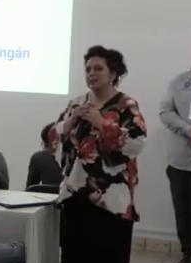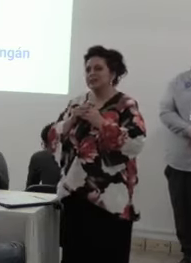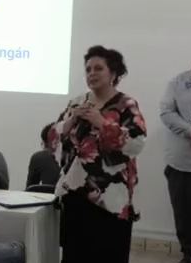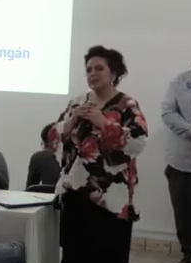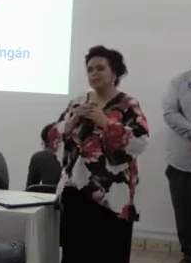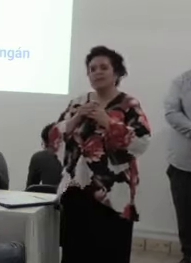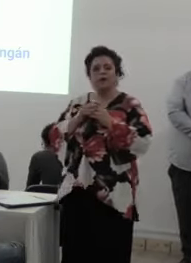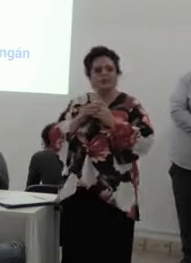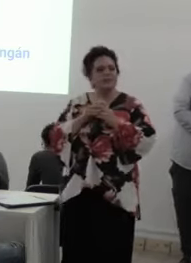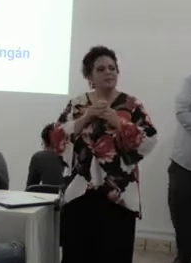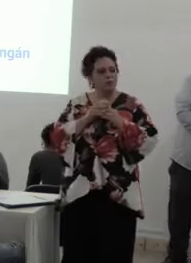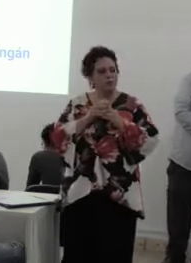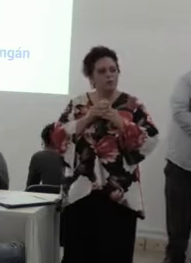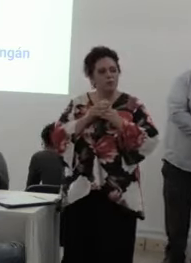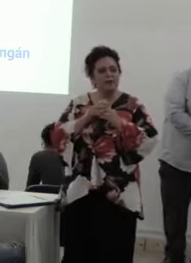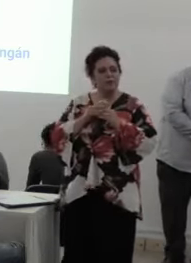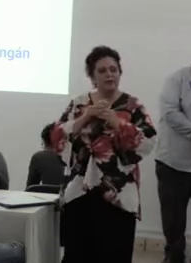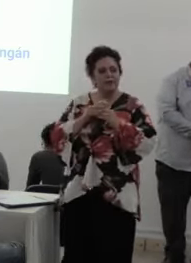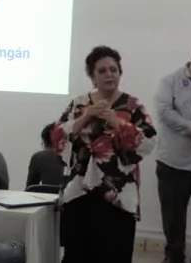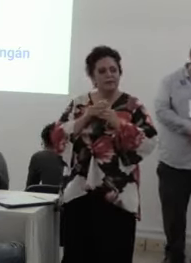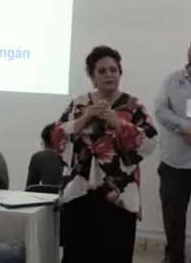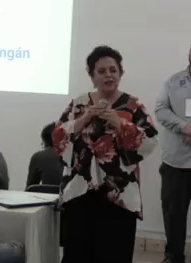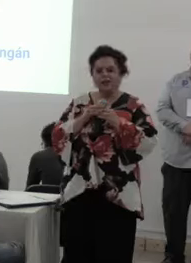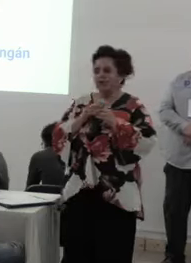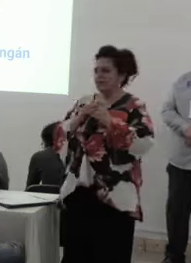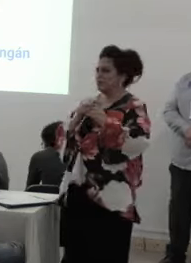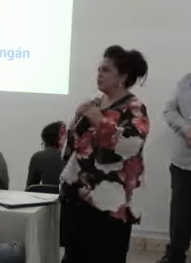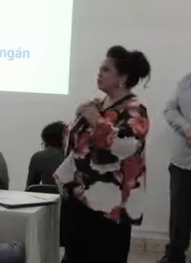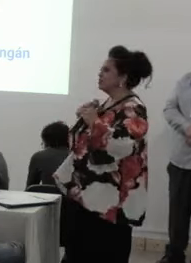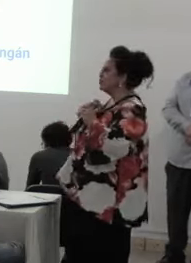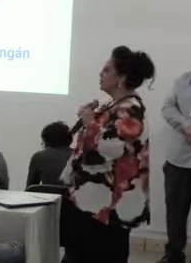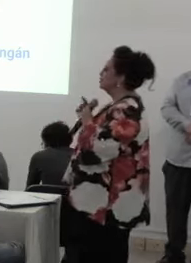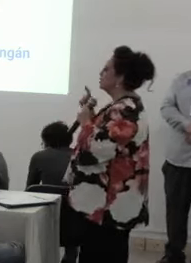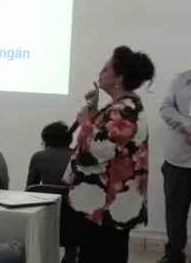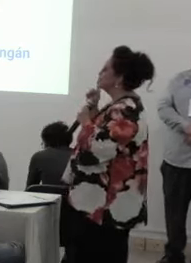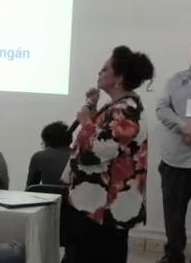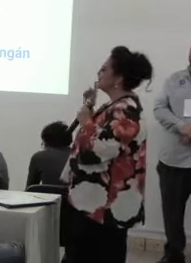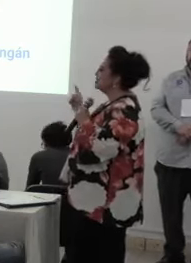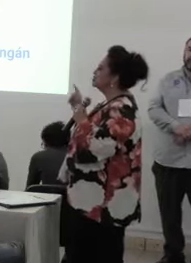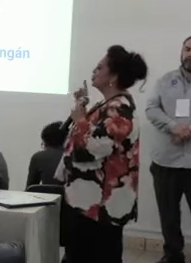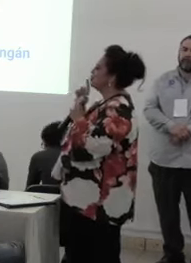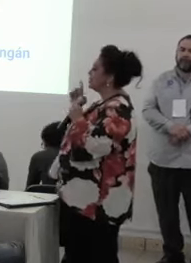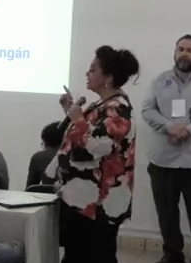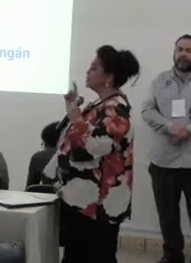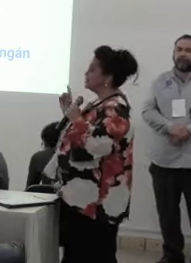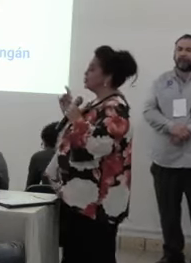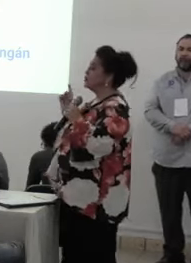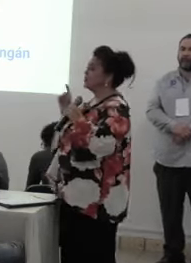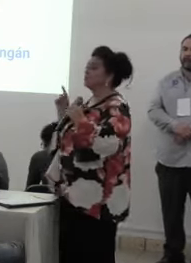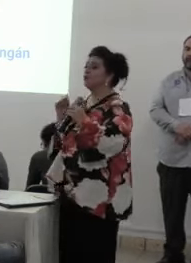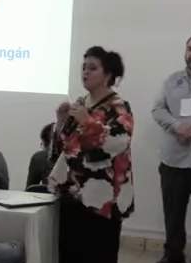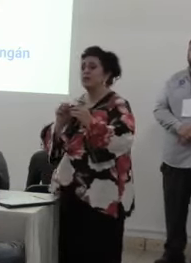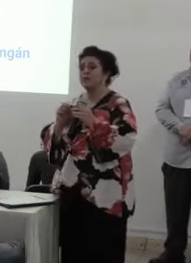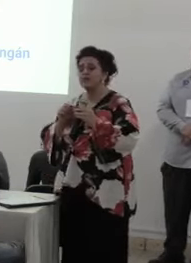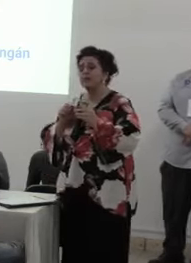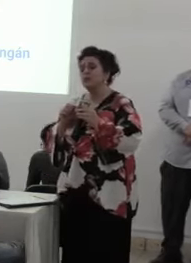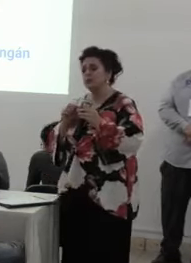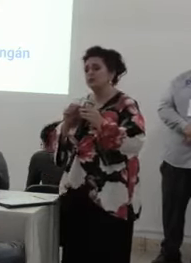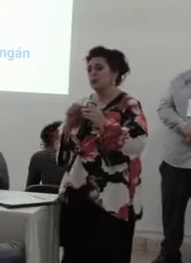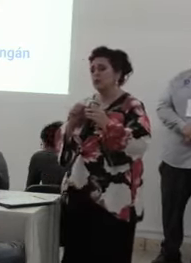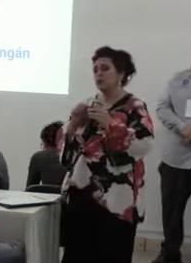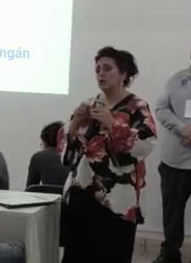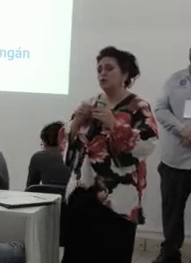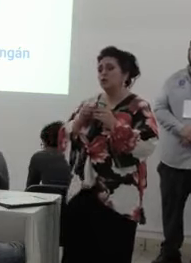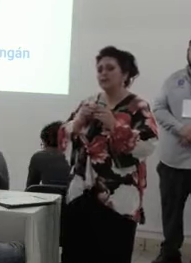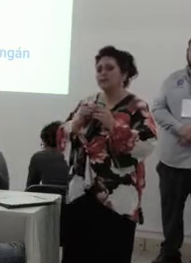hace 15 años el país más corrupto de América, ahora está posicionada entre las 10 primeras economías del